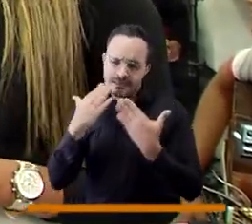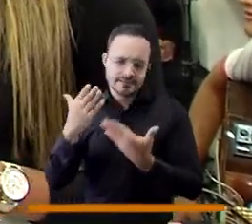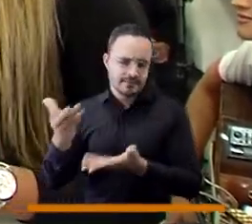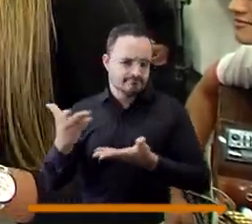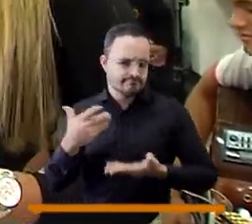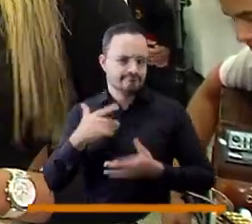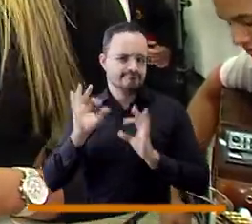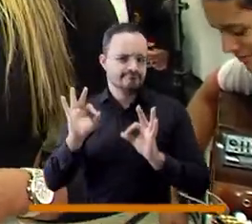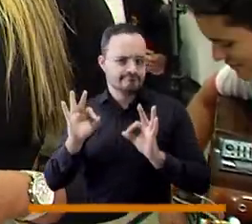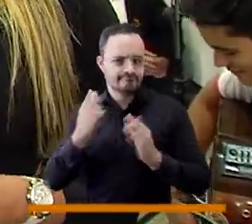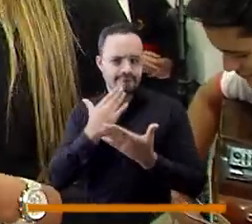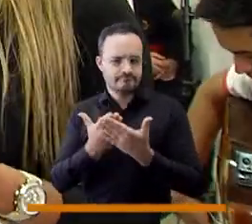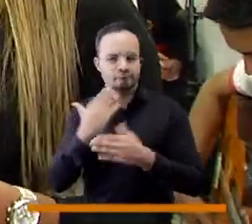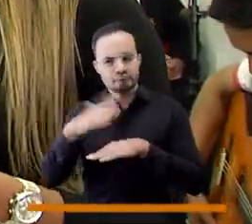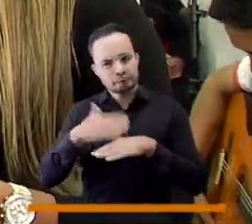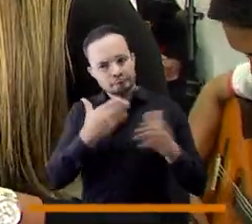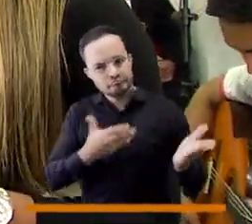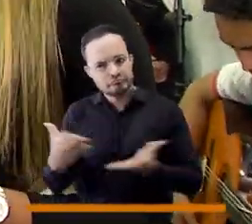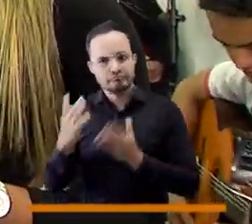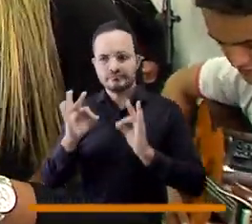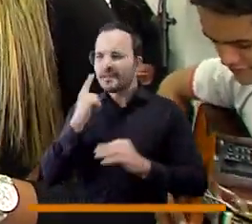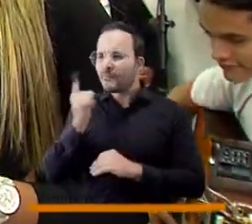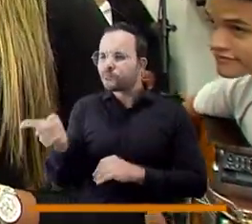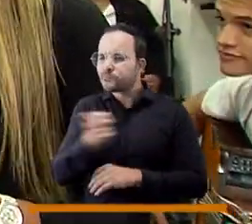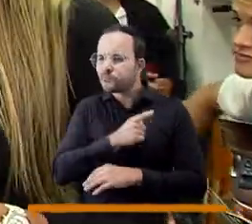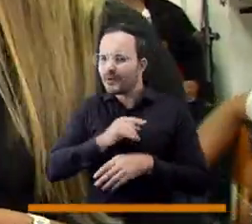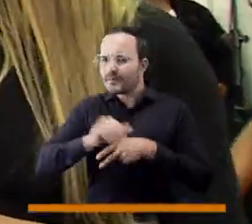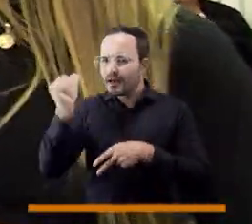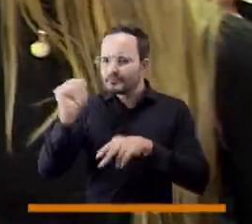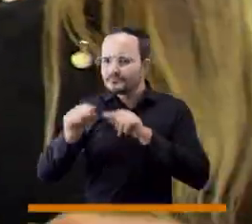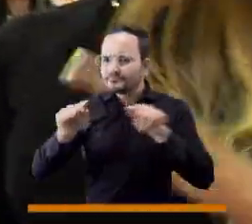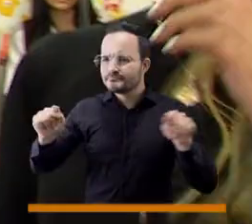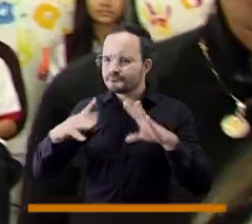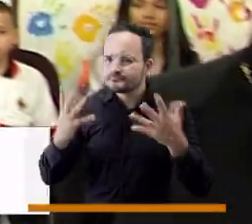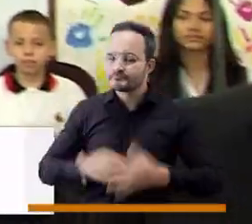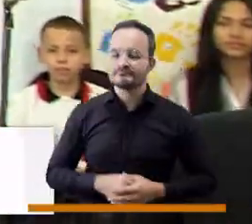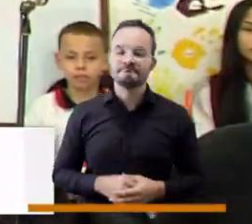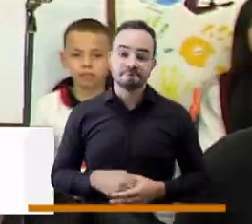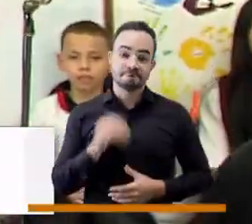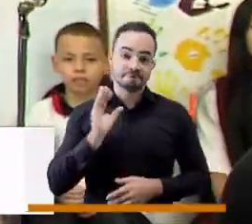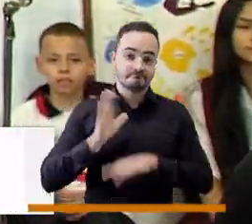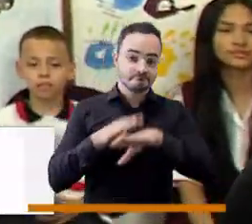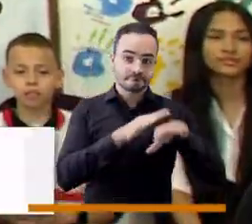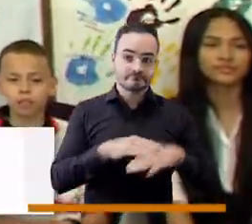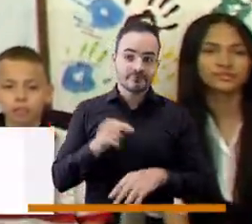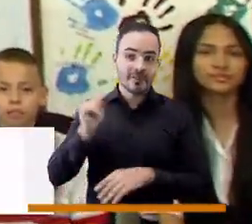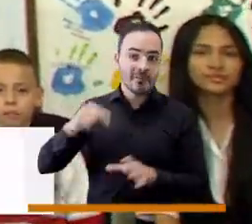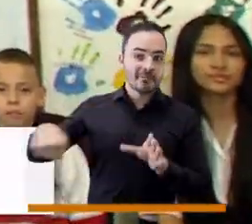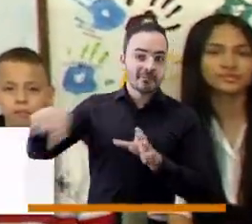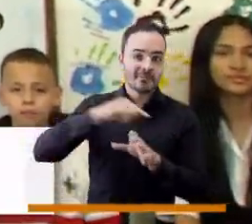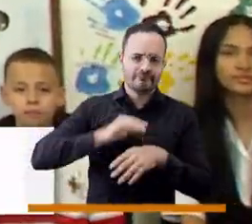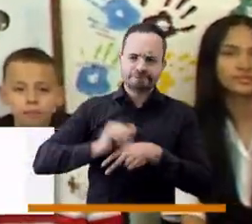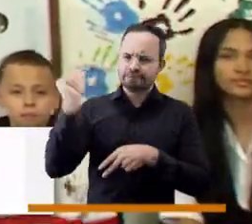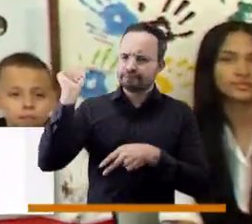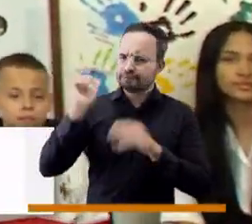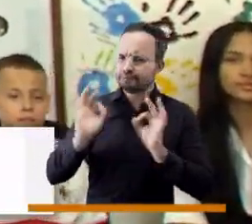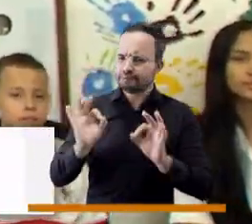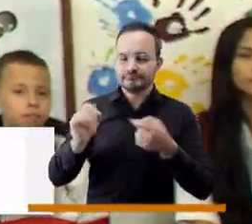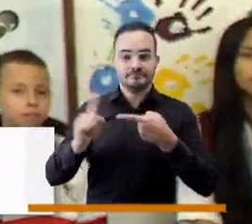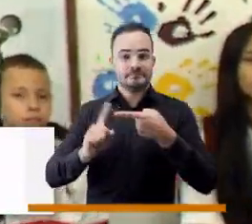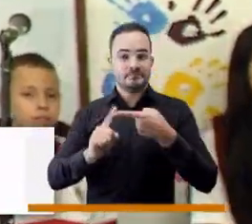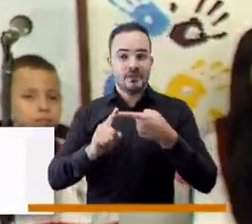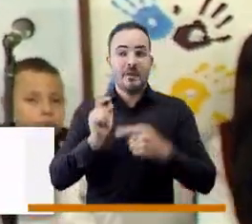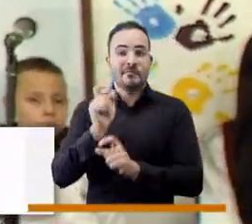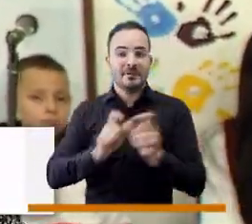y cuénteme aquí en este grupo qué talentos podemos encontrar. Bueno, en este grupo hay grandes talentos, hay chicos